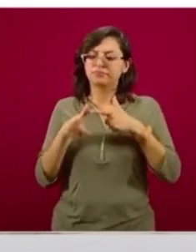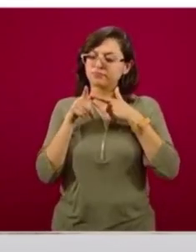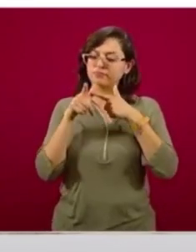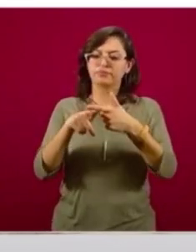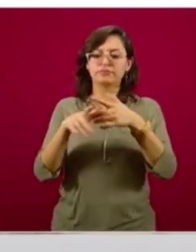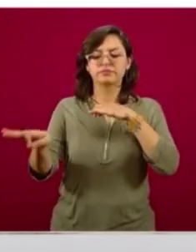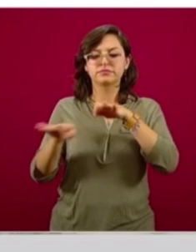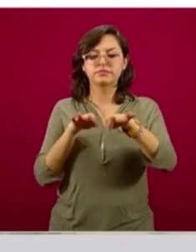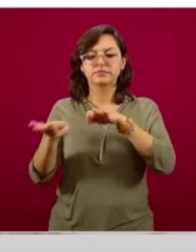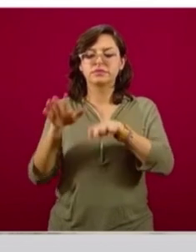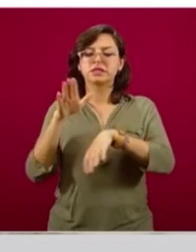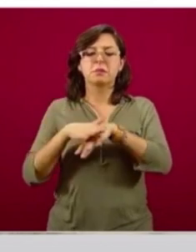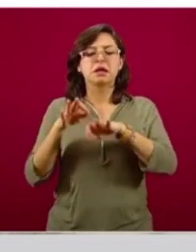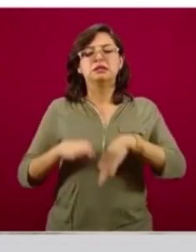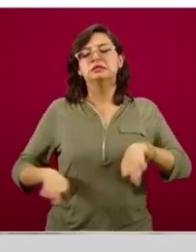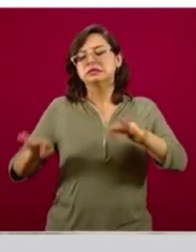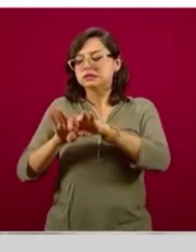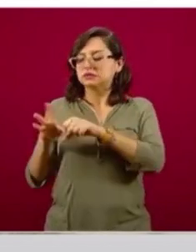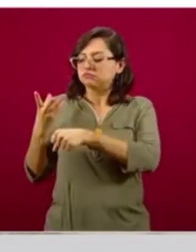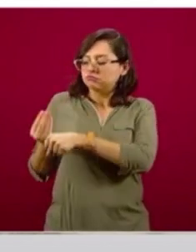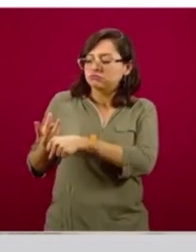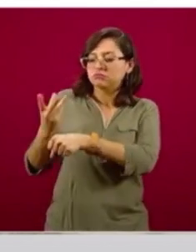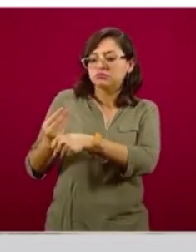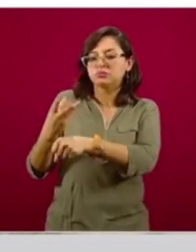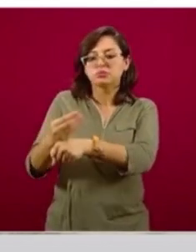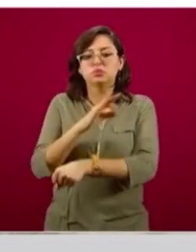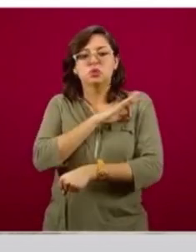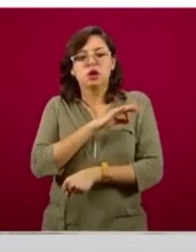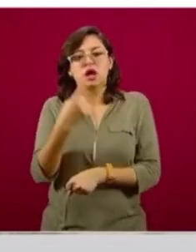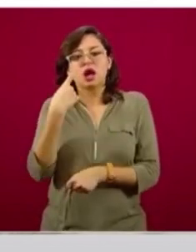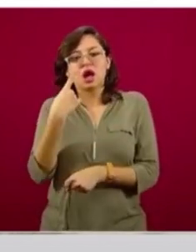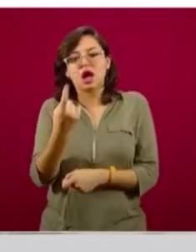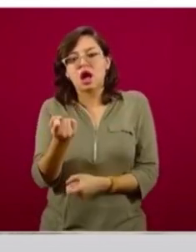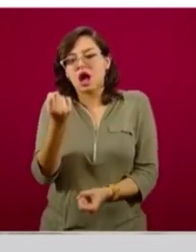rehabilitar los caminos. Entonces, aquí ven ustedes algunos trabajos